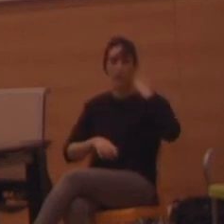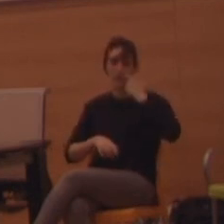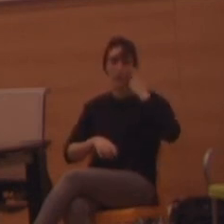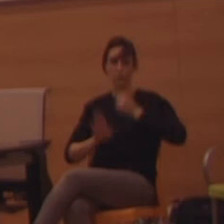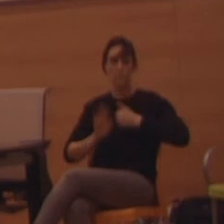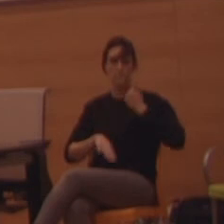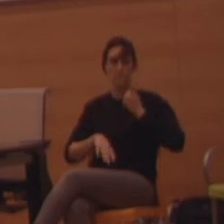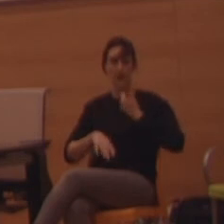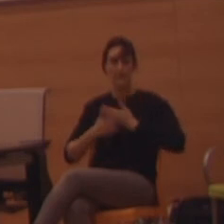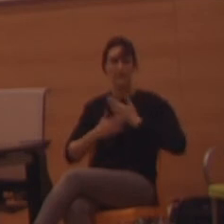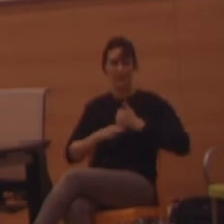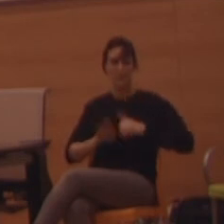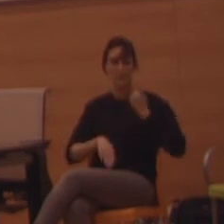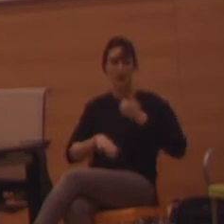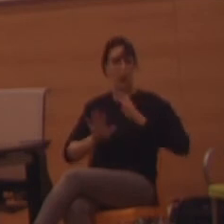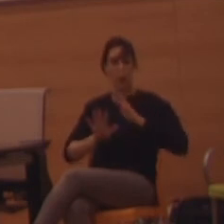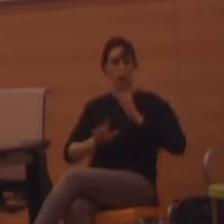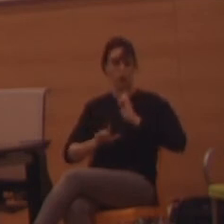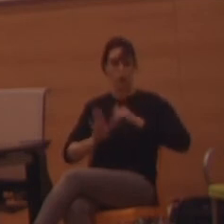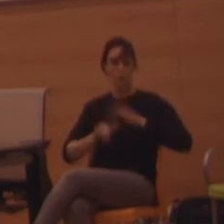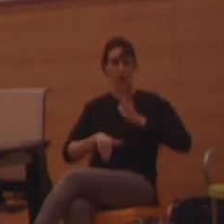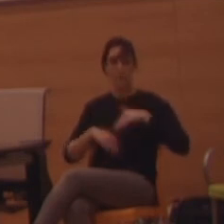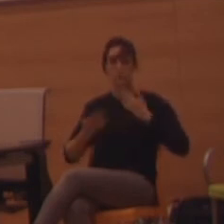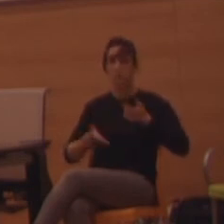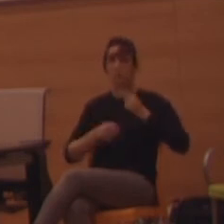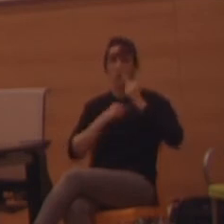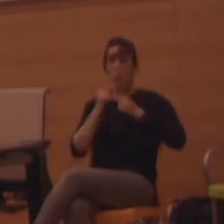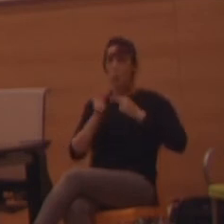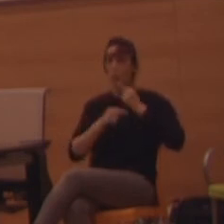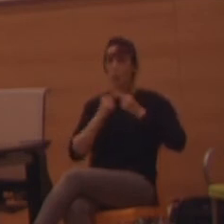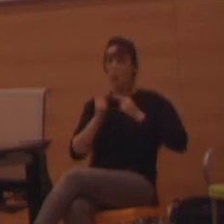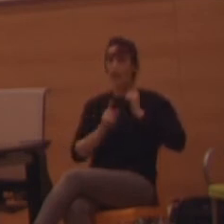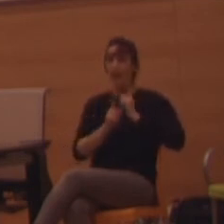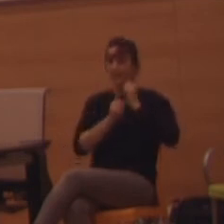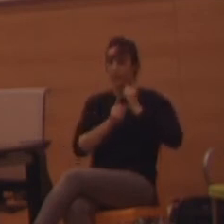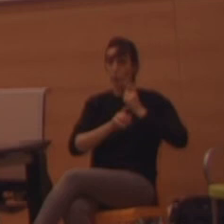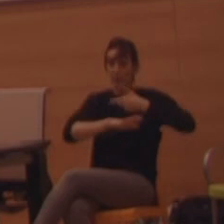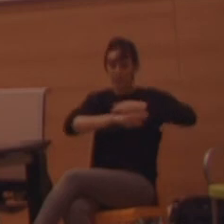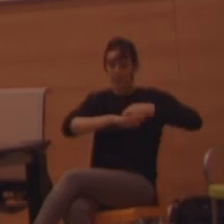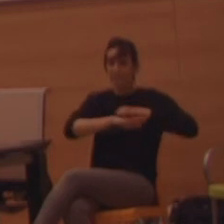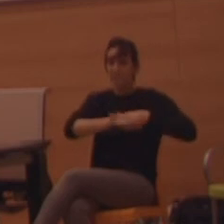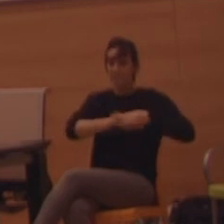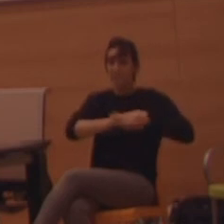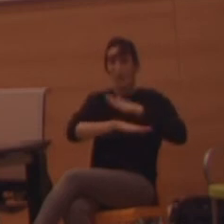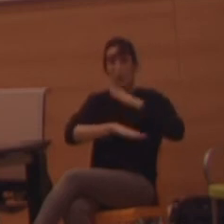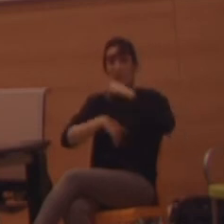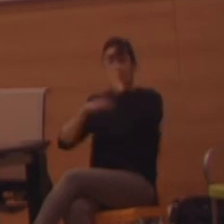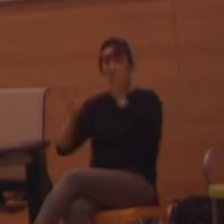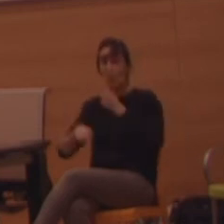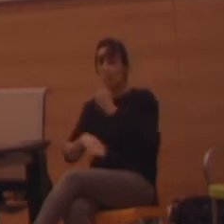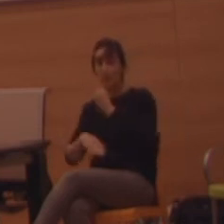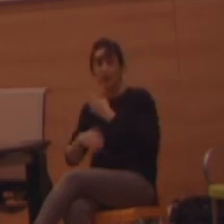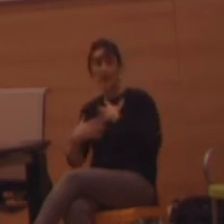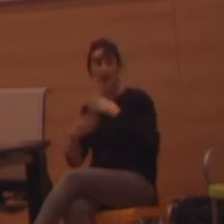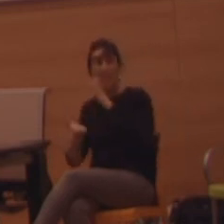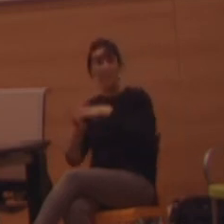estuvo curando con distintos productos, pomadas antibióticas, porque en primaria no sé si teníamos autonomía o no, pero en el hospital a veces te ponen